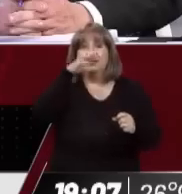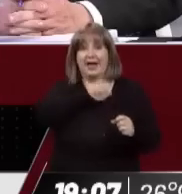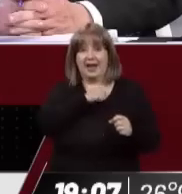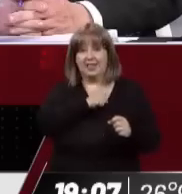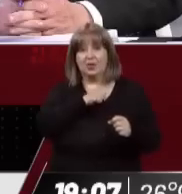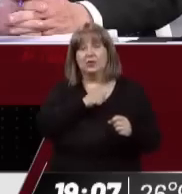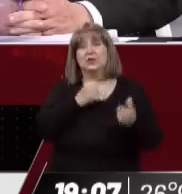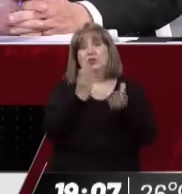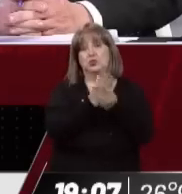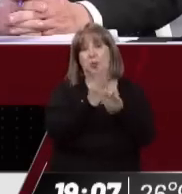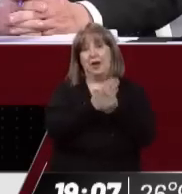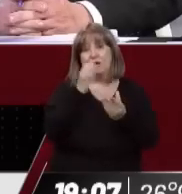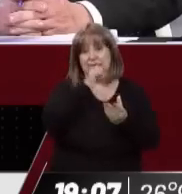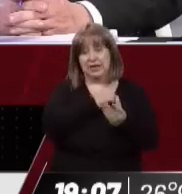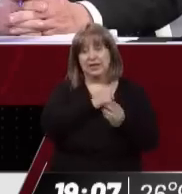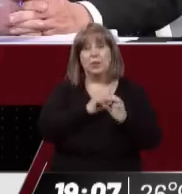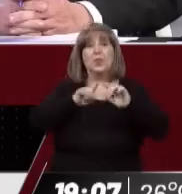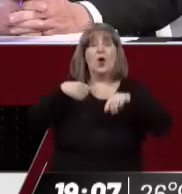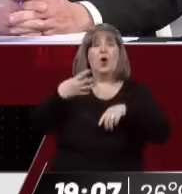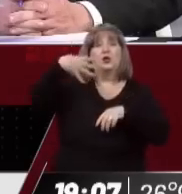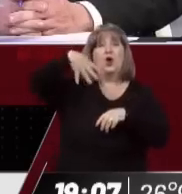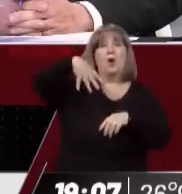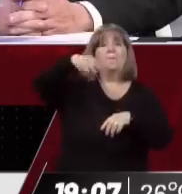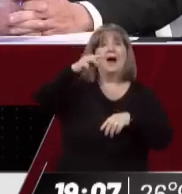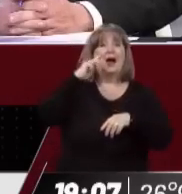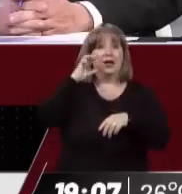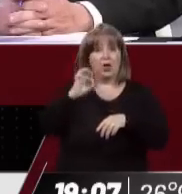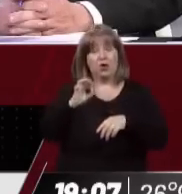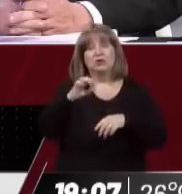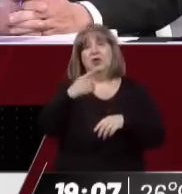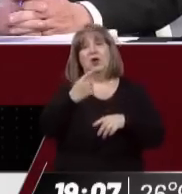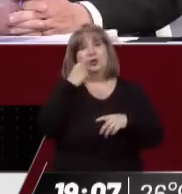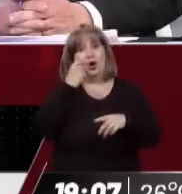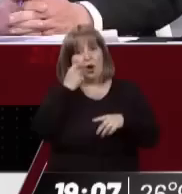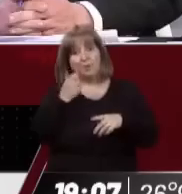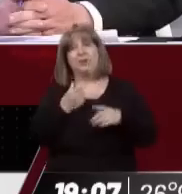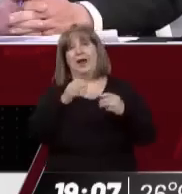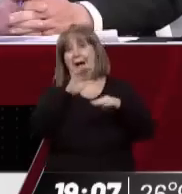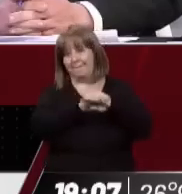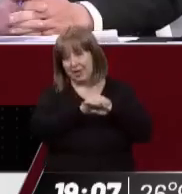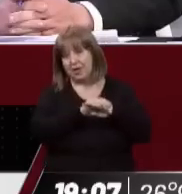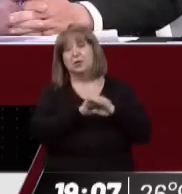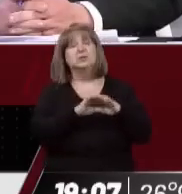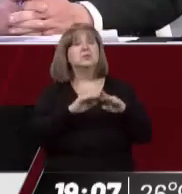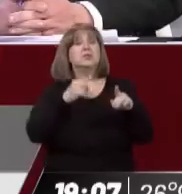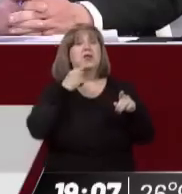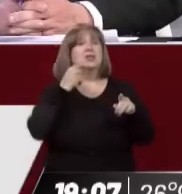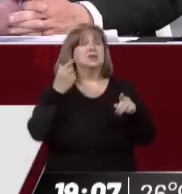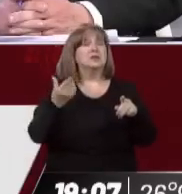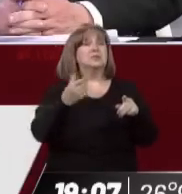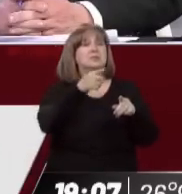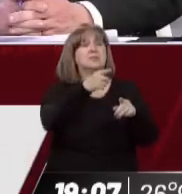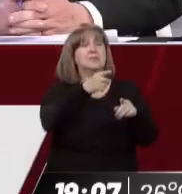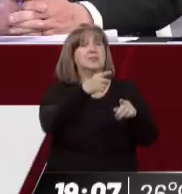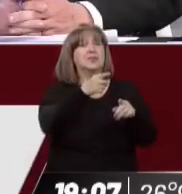la semana pasada hablamos de este sujeto porque había salido en los medios de comunicación donde había dicho algunas referencias al acto que